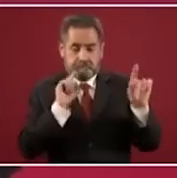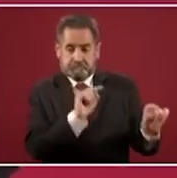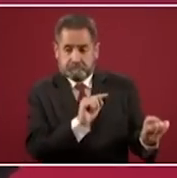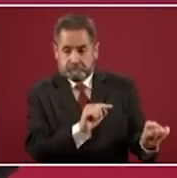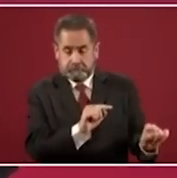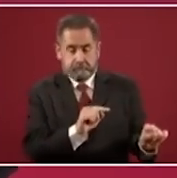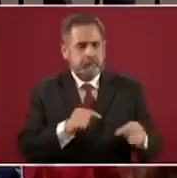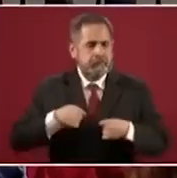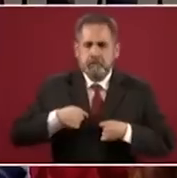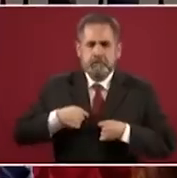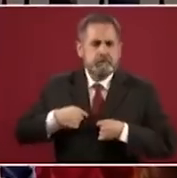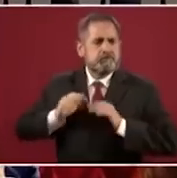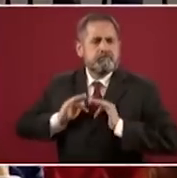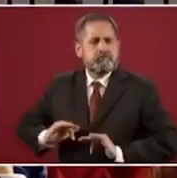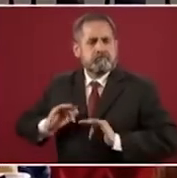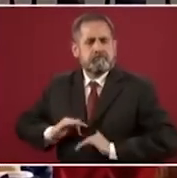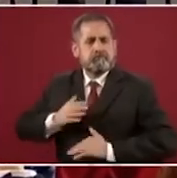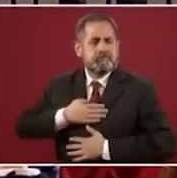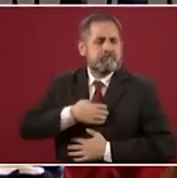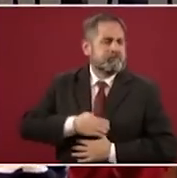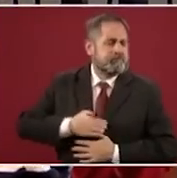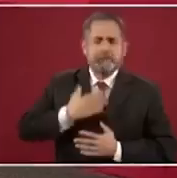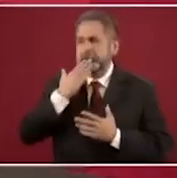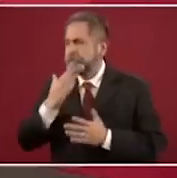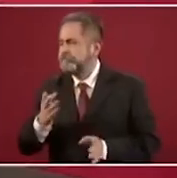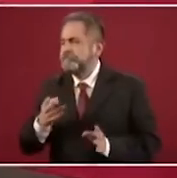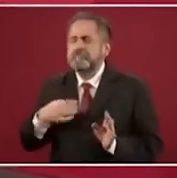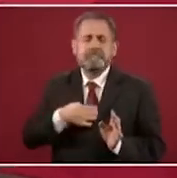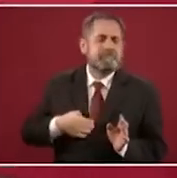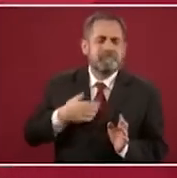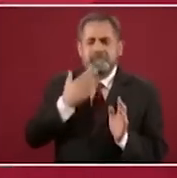pero yo ando muy contento, bien y de buenas.